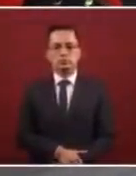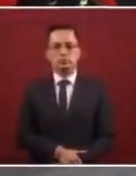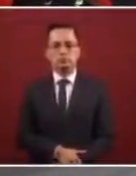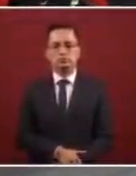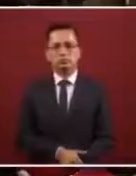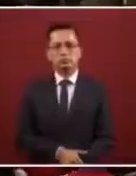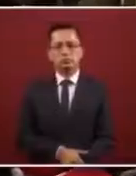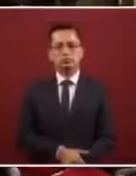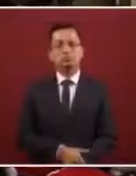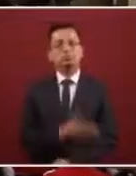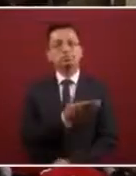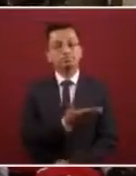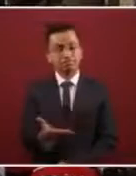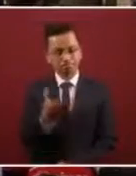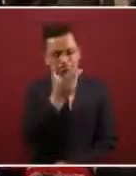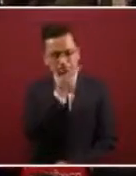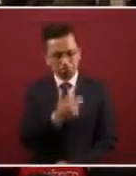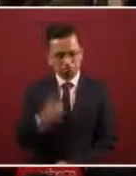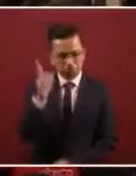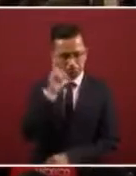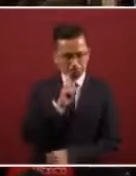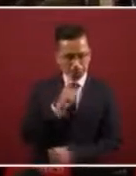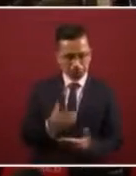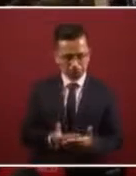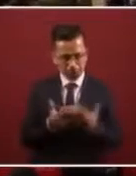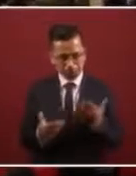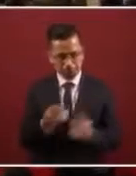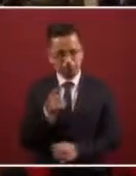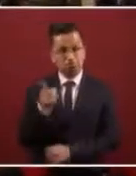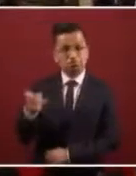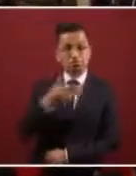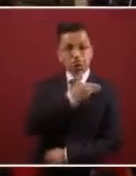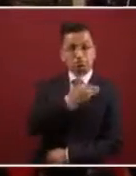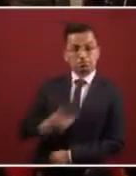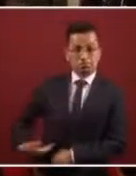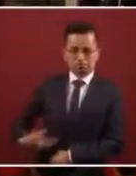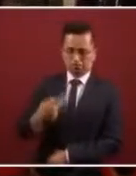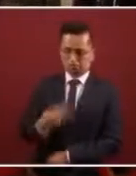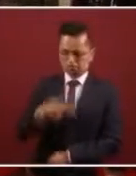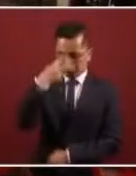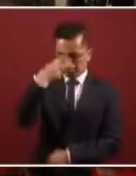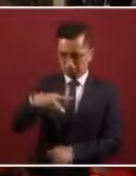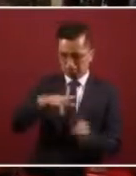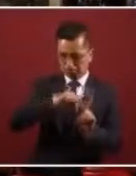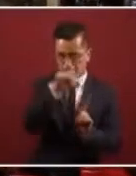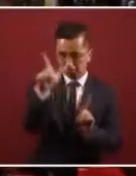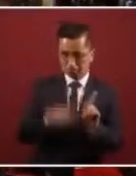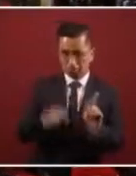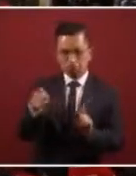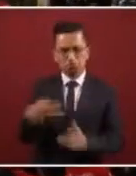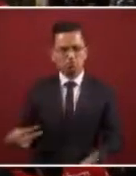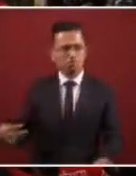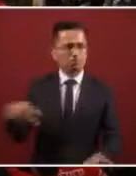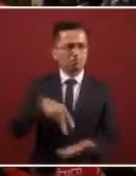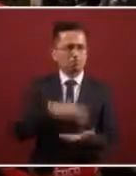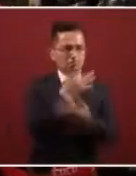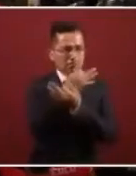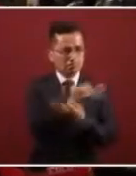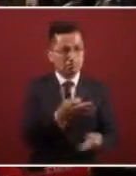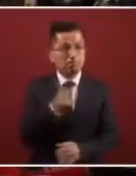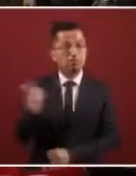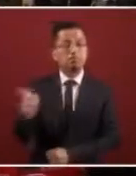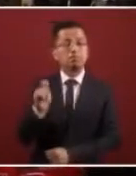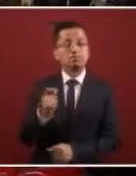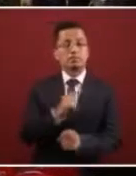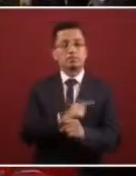Damas y caballeros, escuchemos el mensaje que nos dirige el presidente constitucional de los Estados Unidos Mexicanos, licenciado